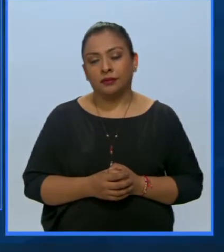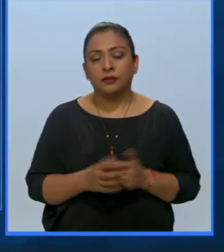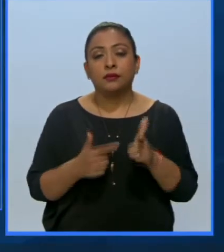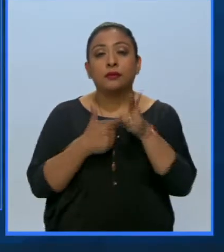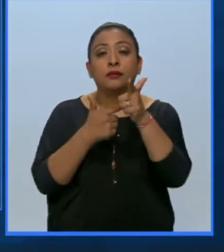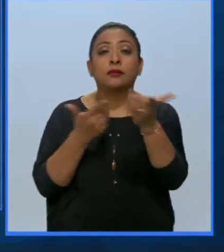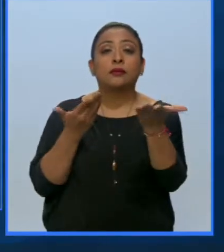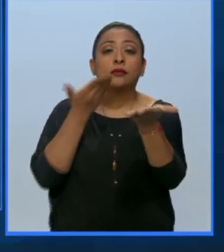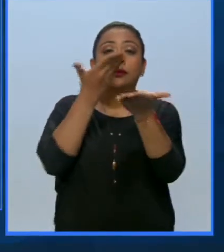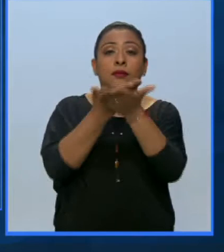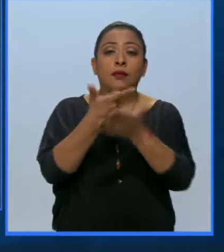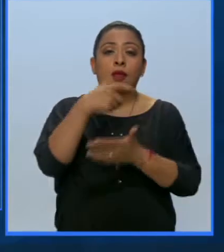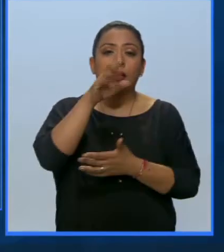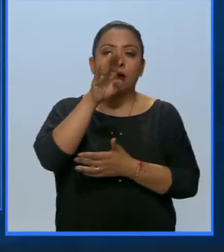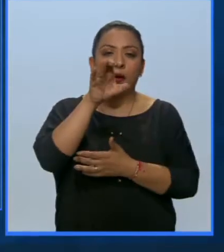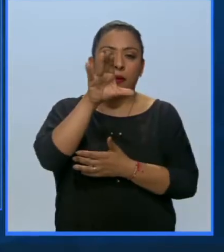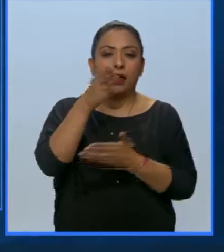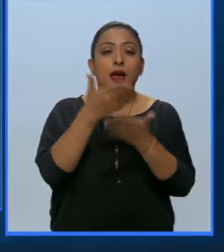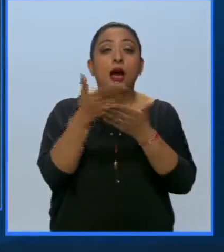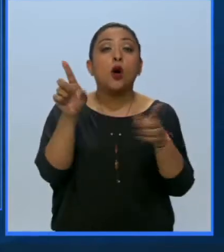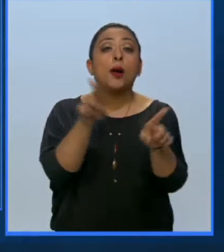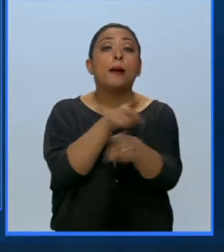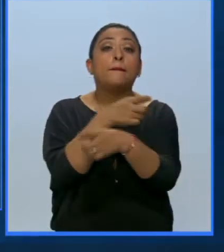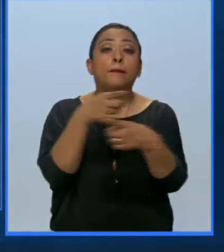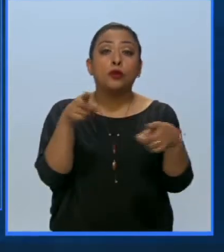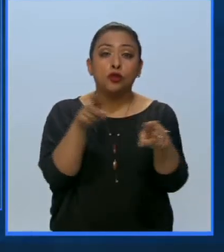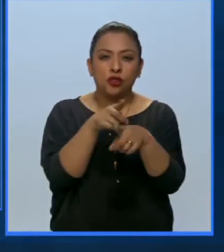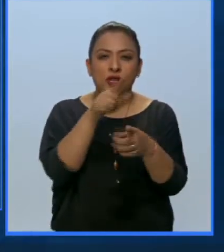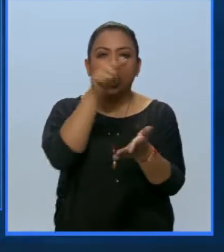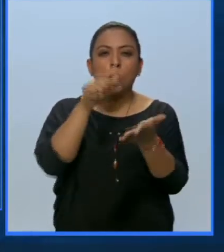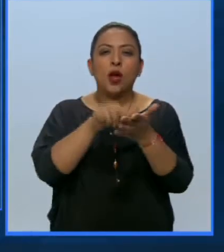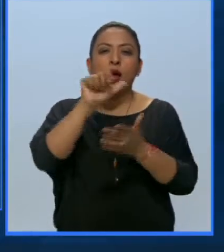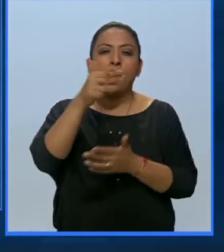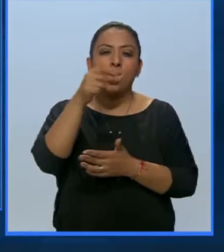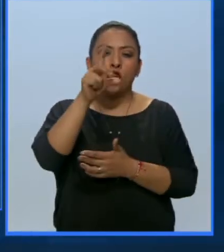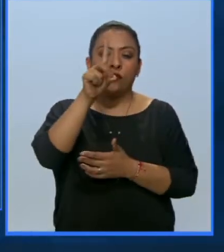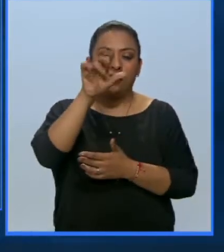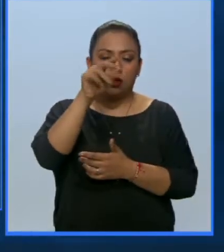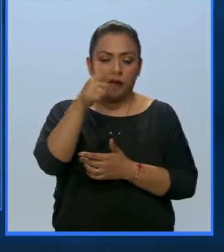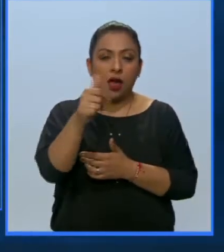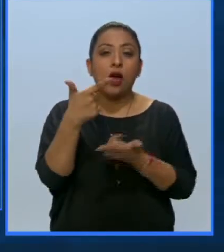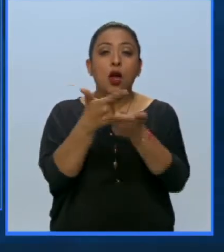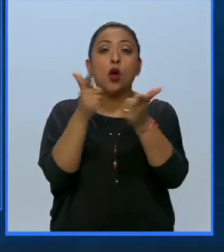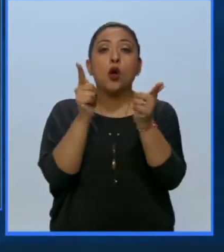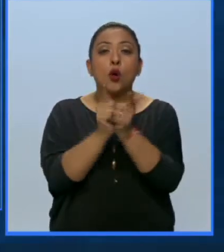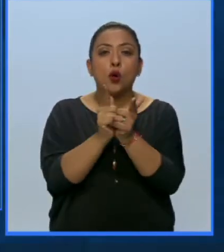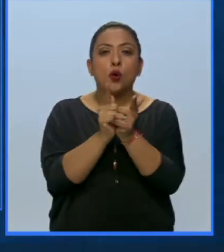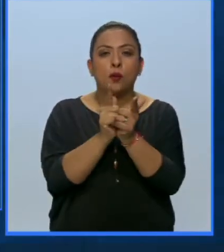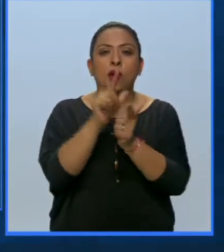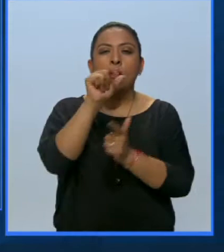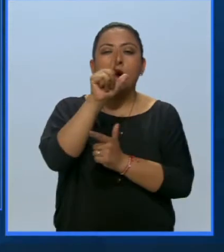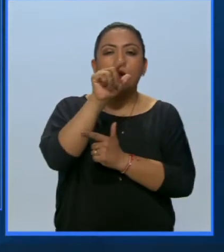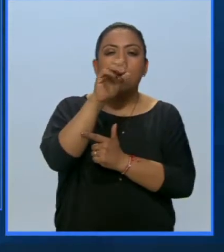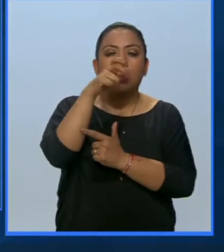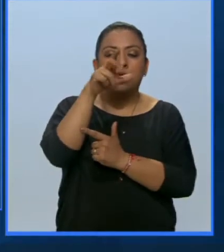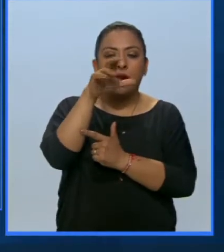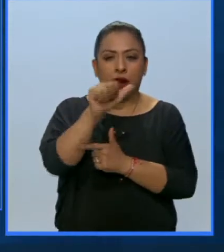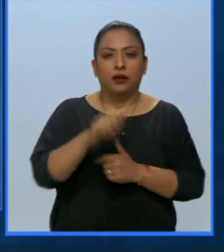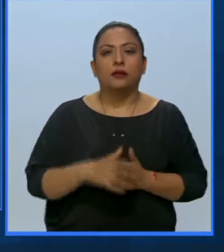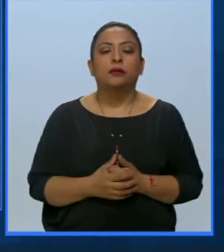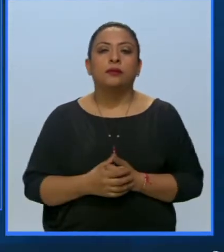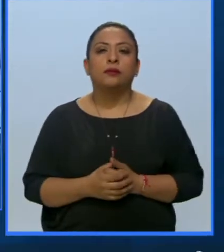Continuamos con las propuestas de Quebec, ahora en términos de música popular en la Alhóndiga de Granaditas a través de la agrupación A la Claire Ensemble.